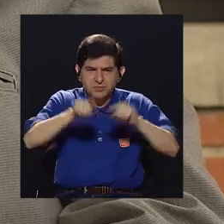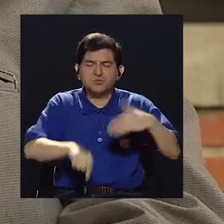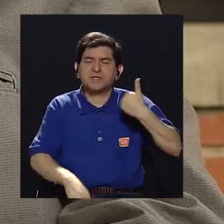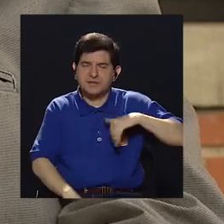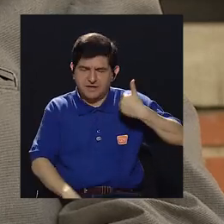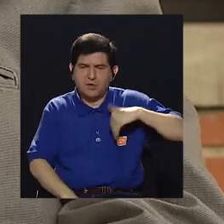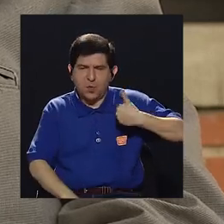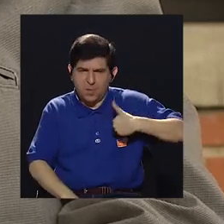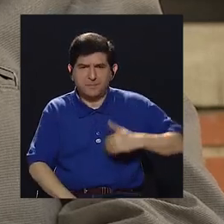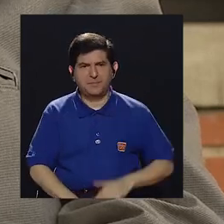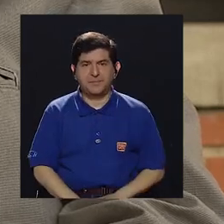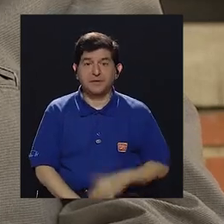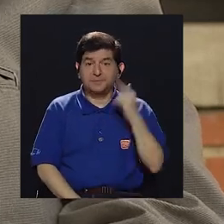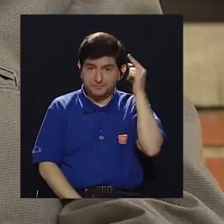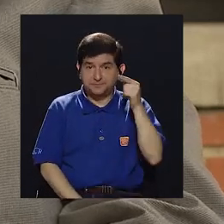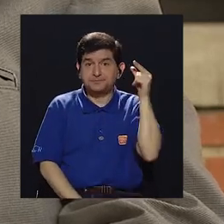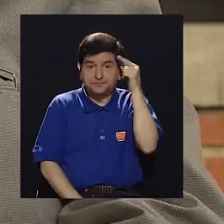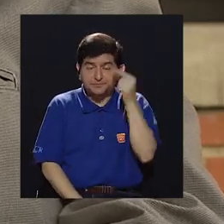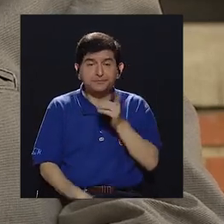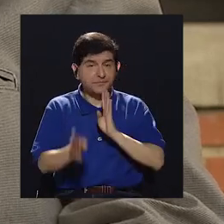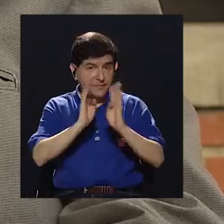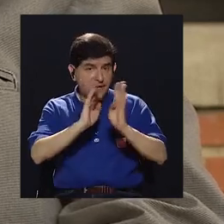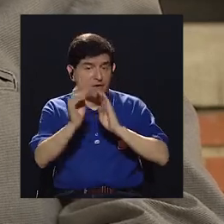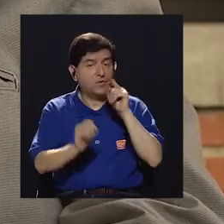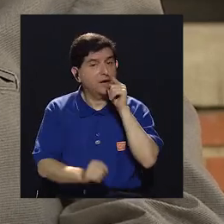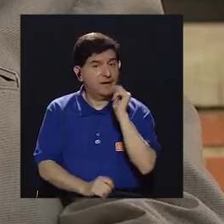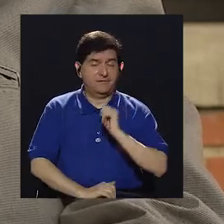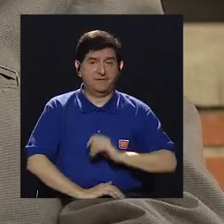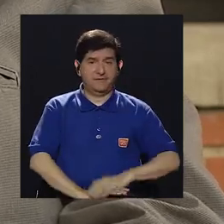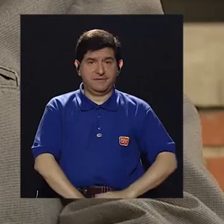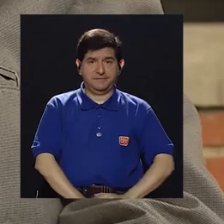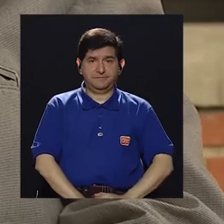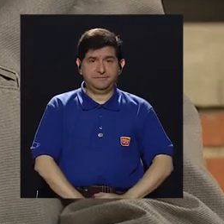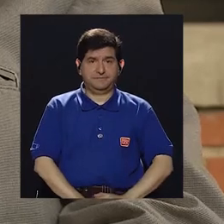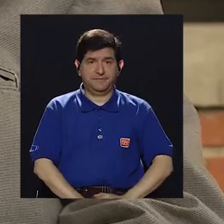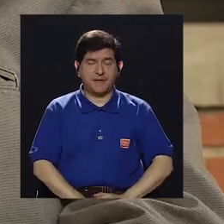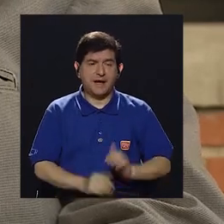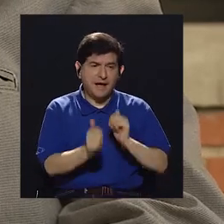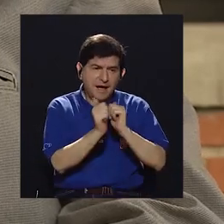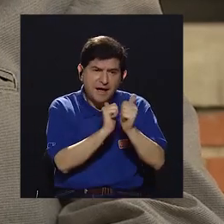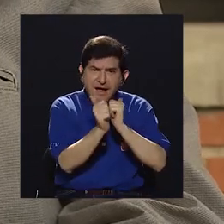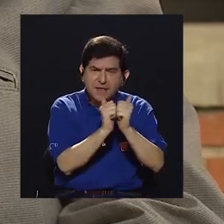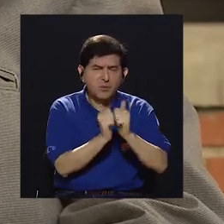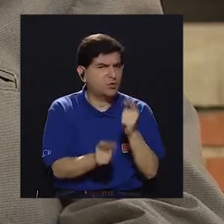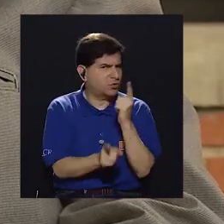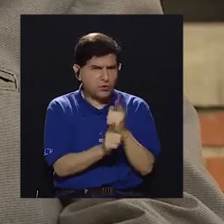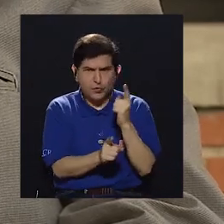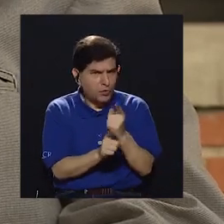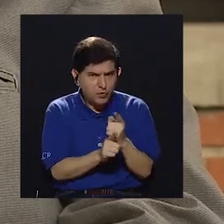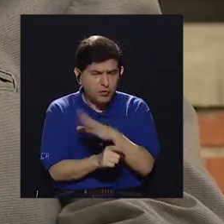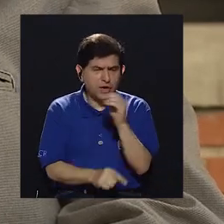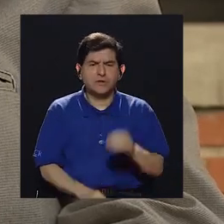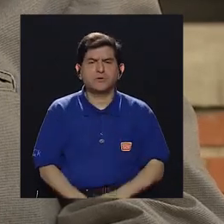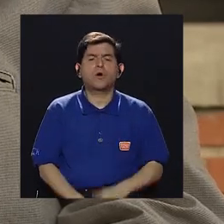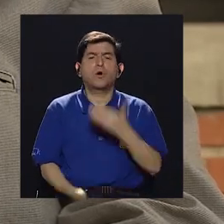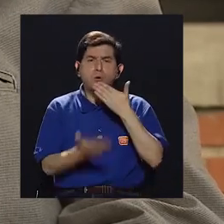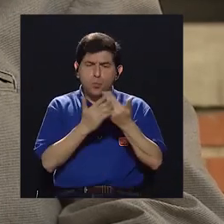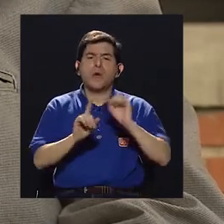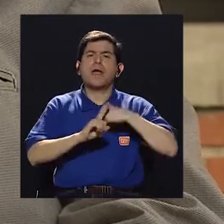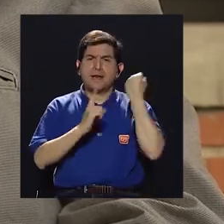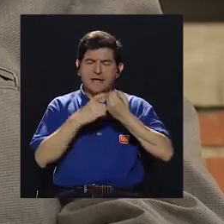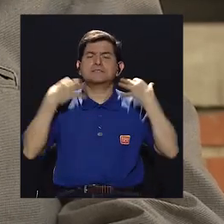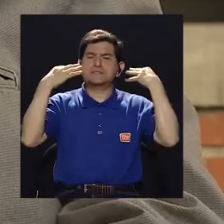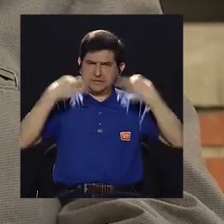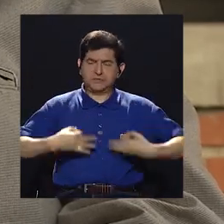en los hombres. Y obviamente, lo que estás hablando, digamos, hacer ejercicio muy adecuado, mantenerse en una buena condición